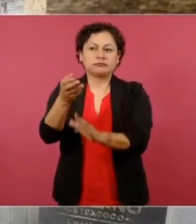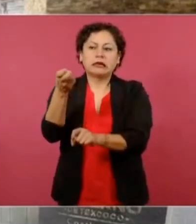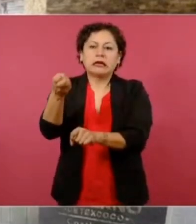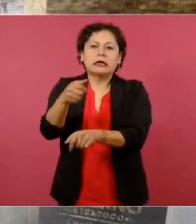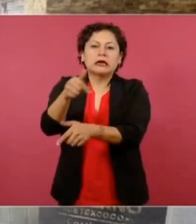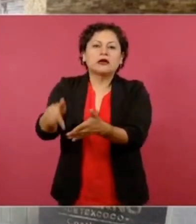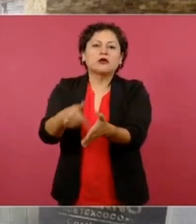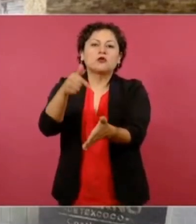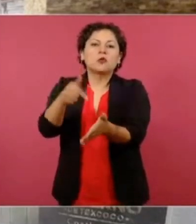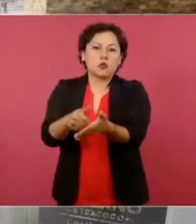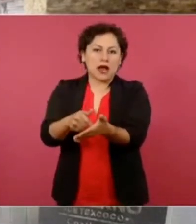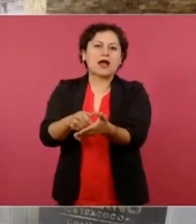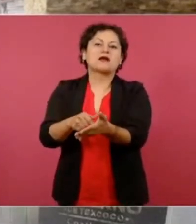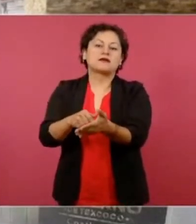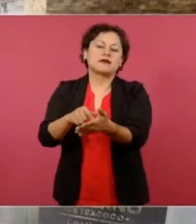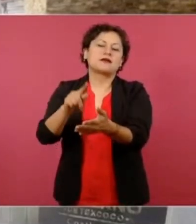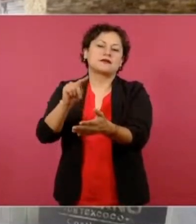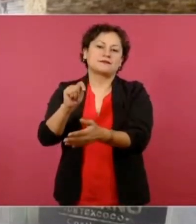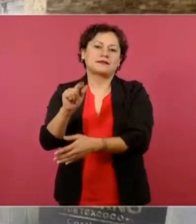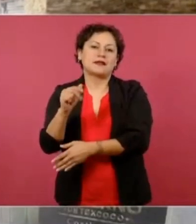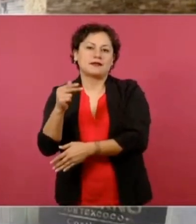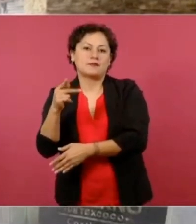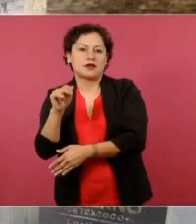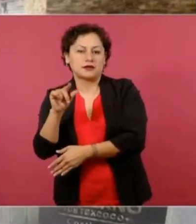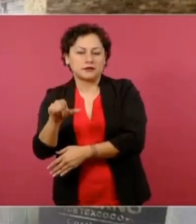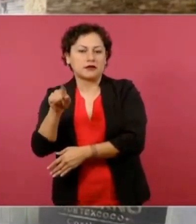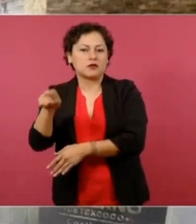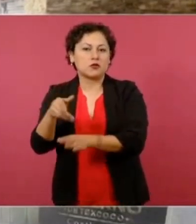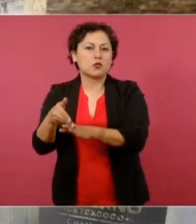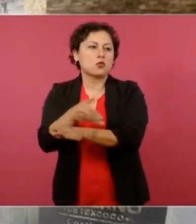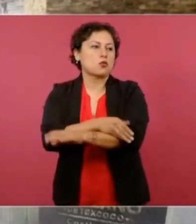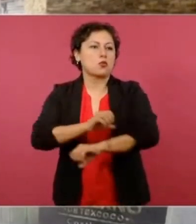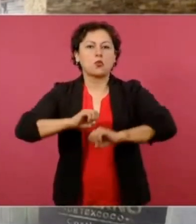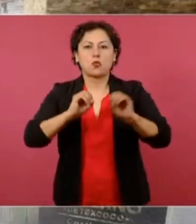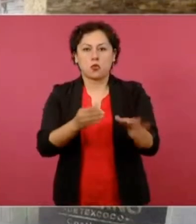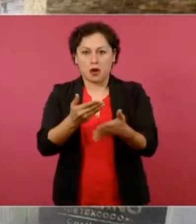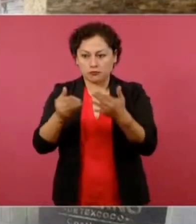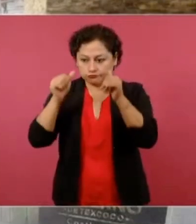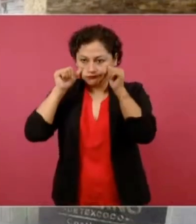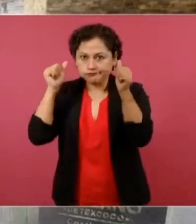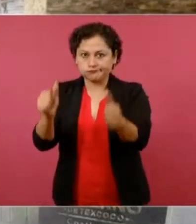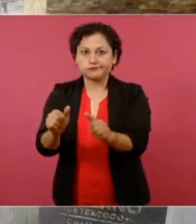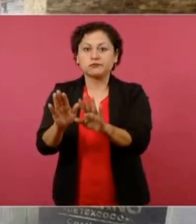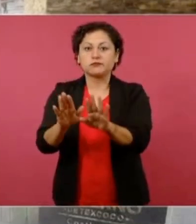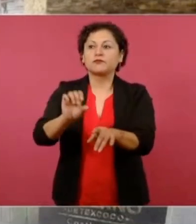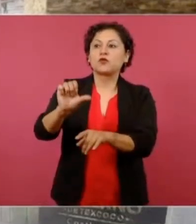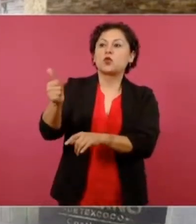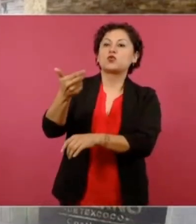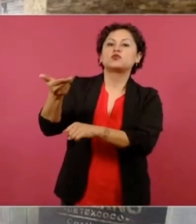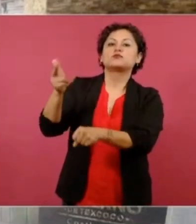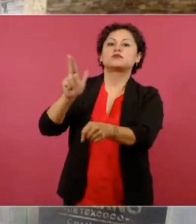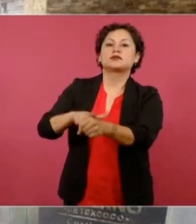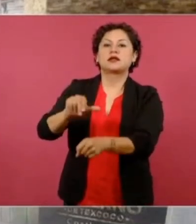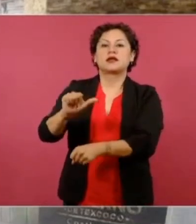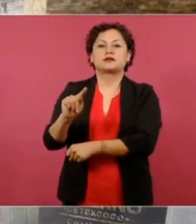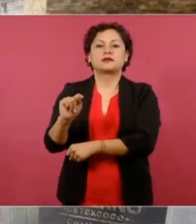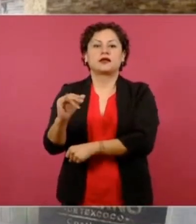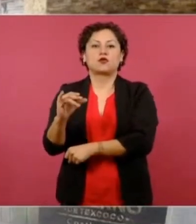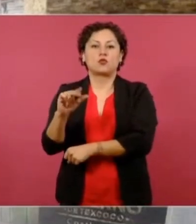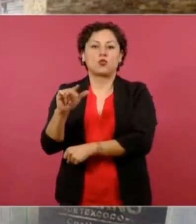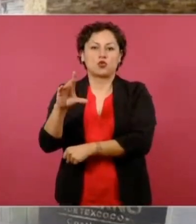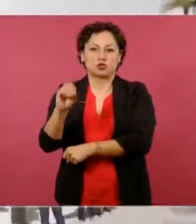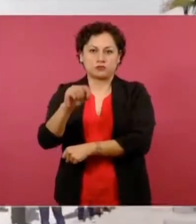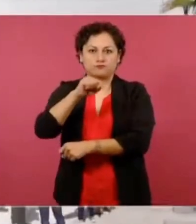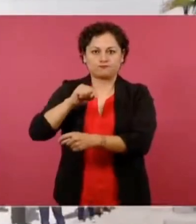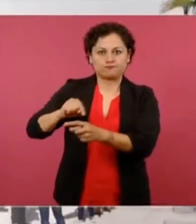tiempo allá en Tlanepantla. Se echaron a andar también hospitales del Seguro Social, particularmente el de Atlacomulco. Y en Guerrero,